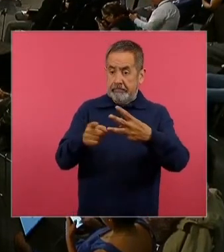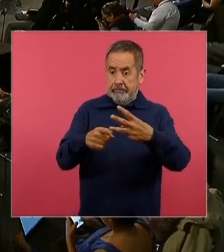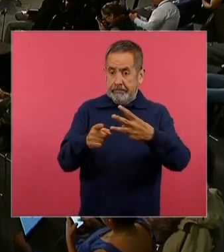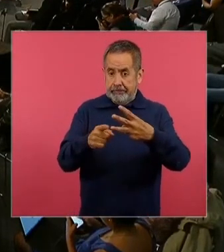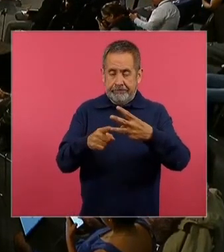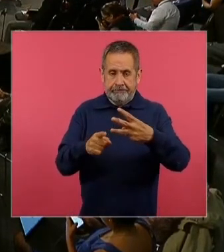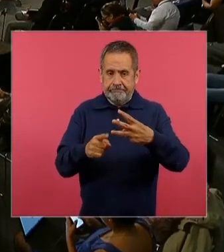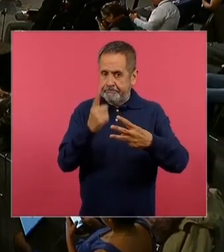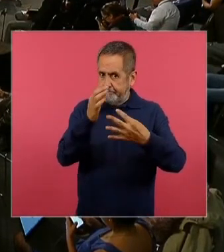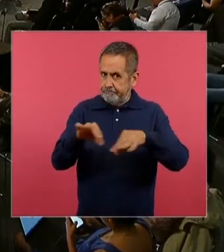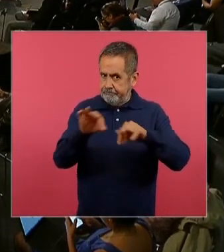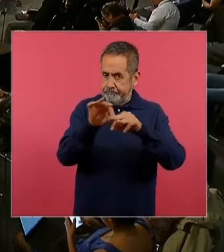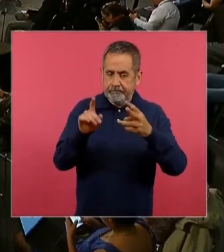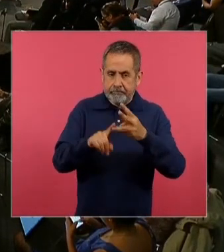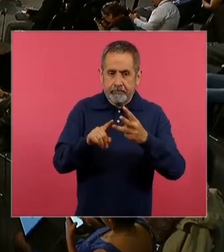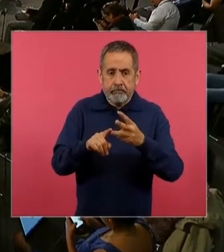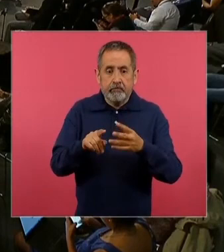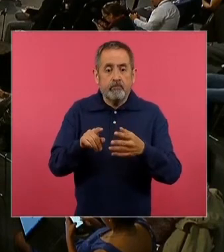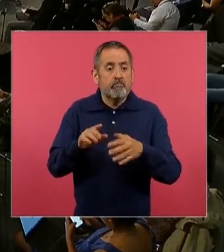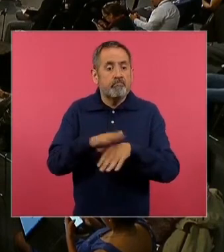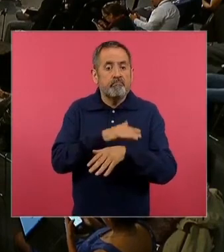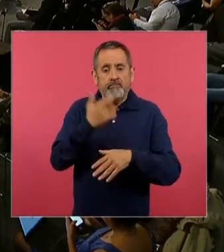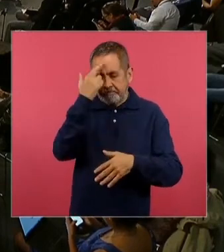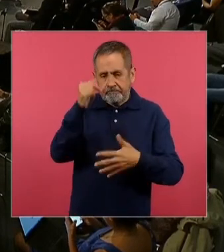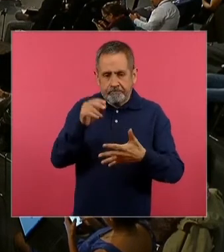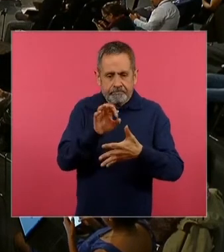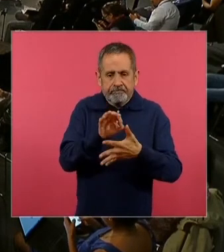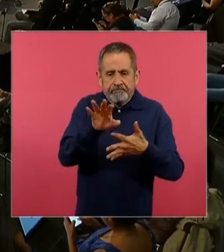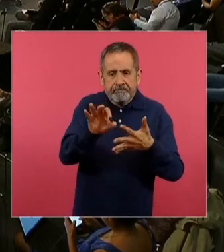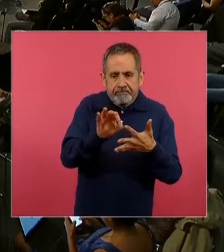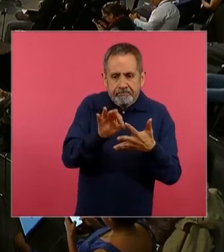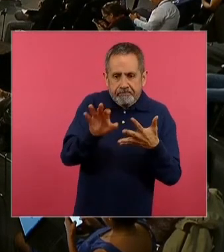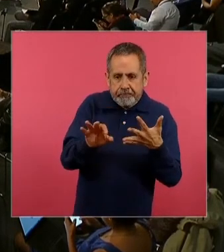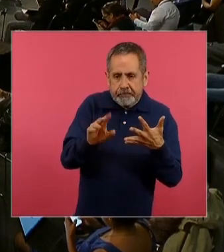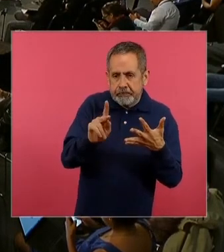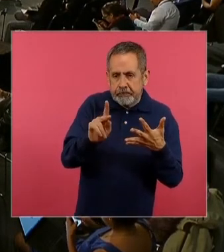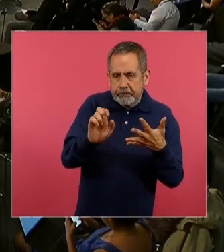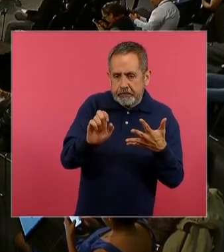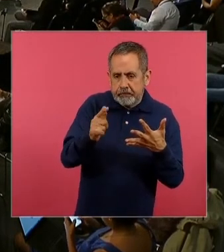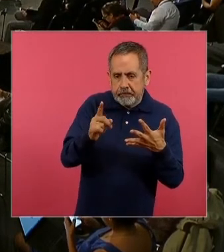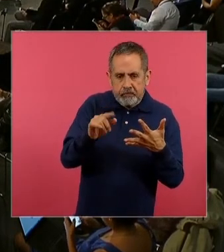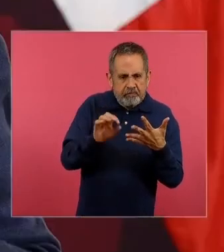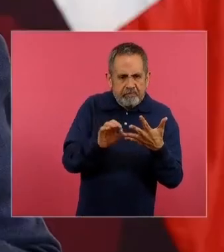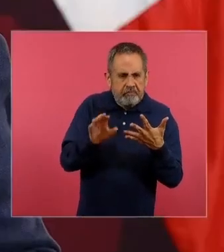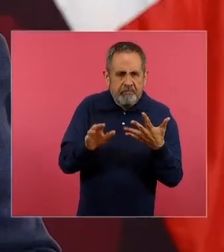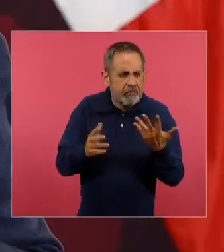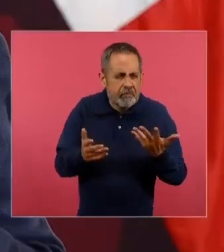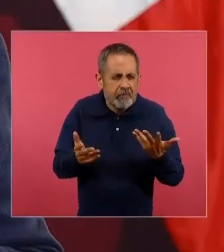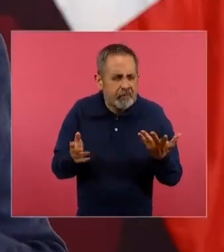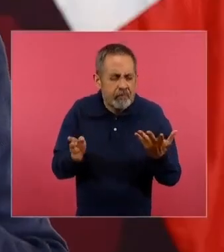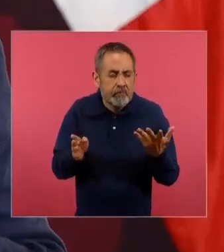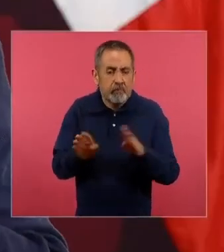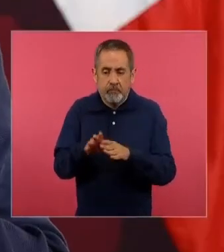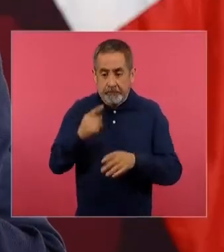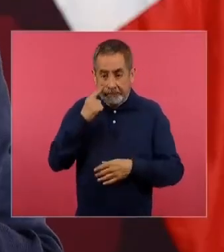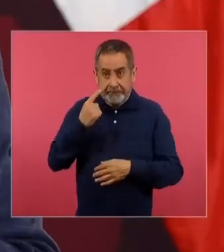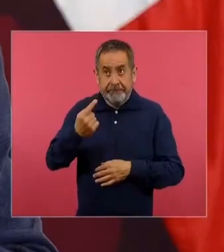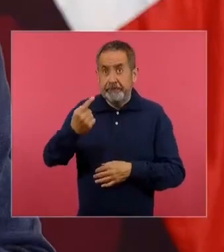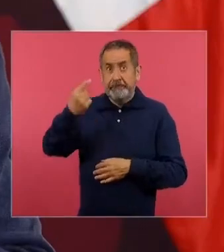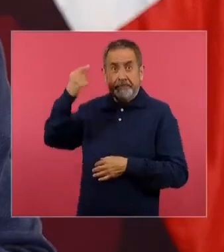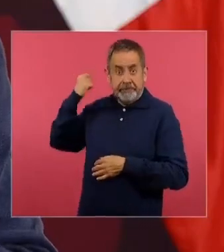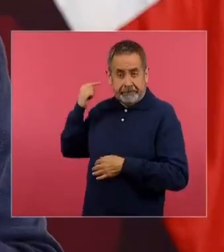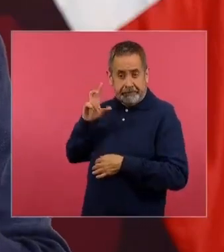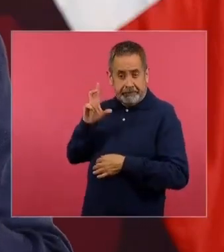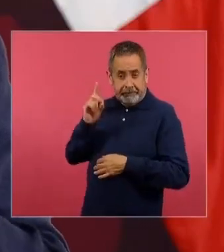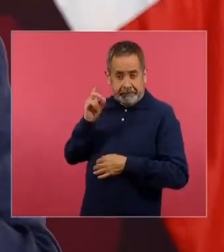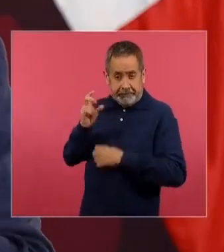saltar, por razones pedagógico-didácticas. En este país, prácticamente en los últimos 30